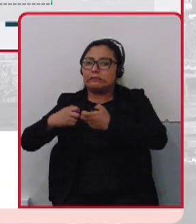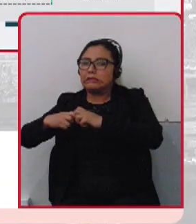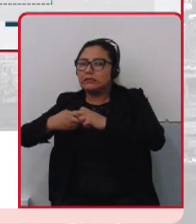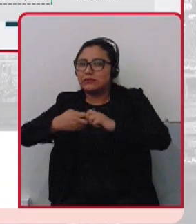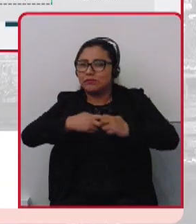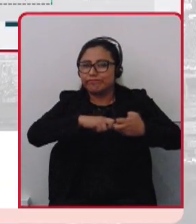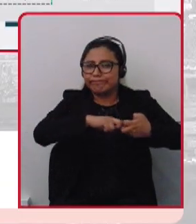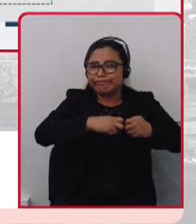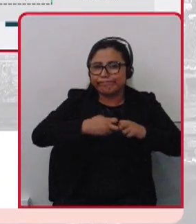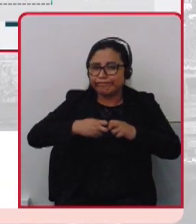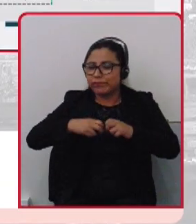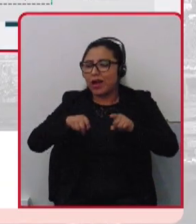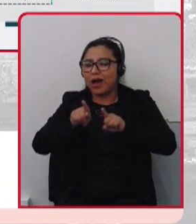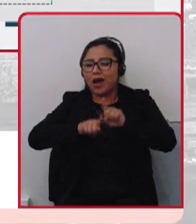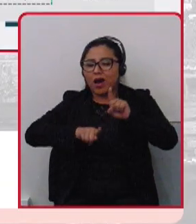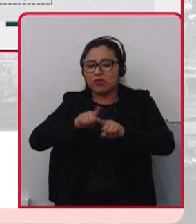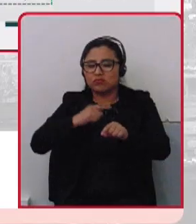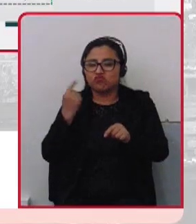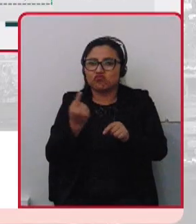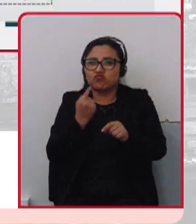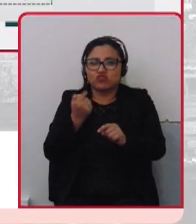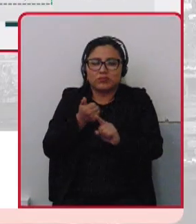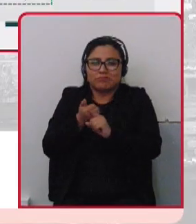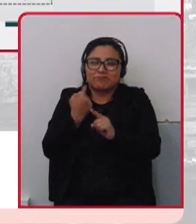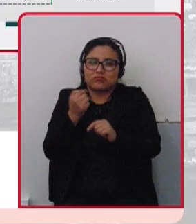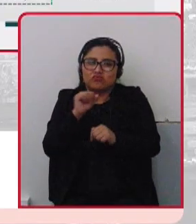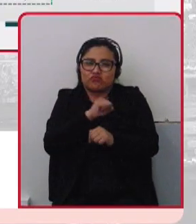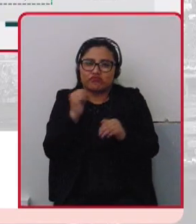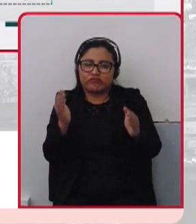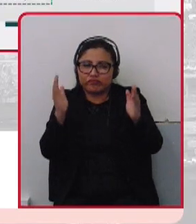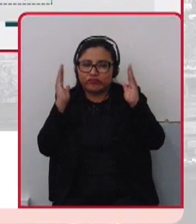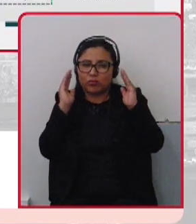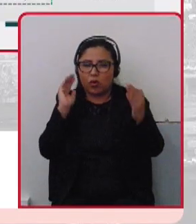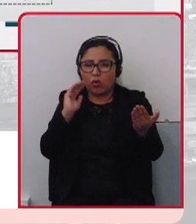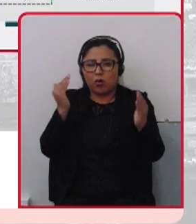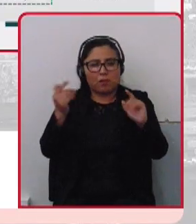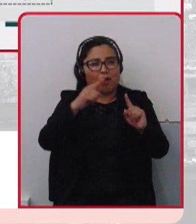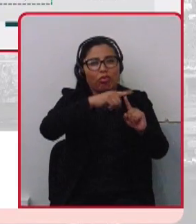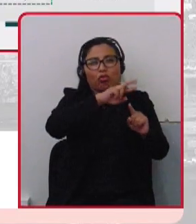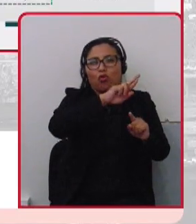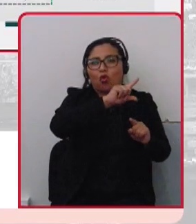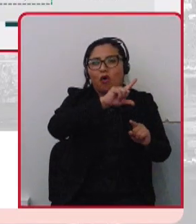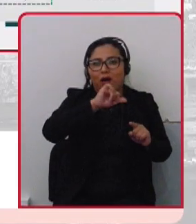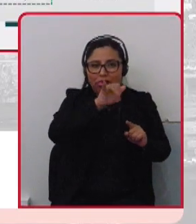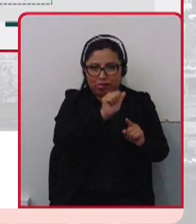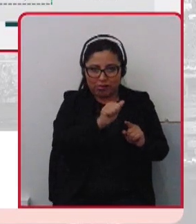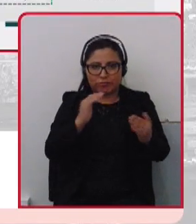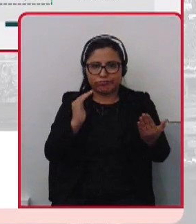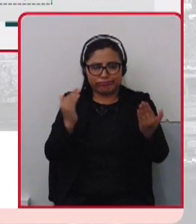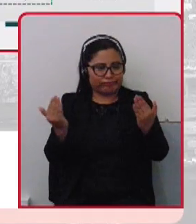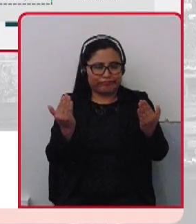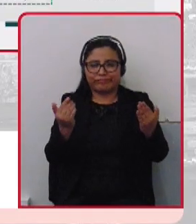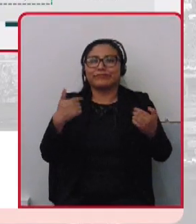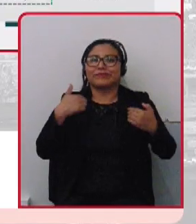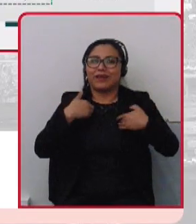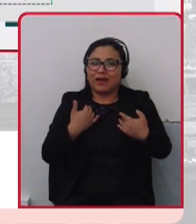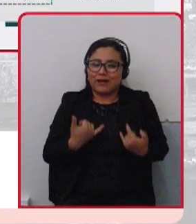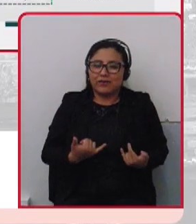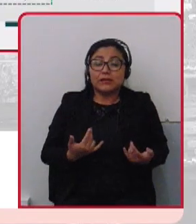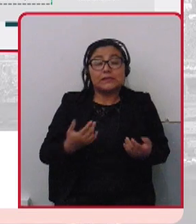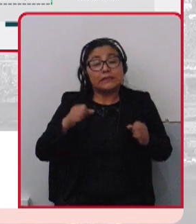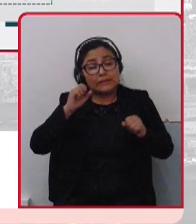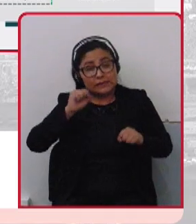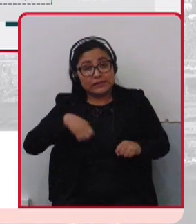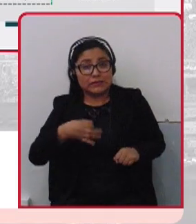camiones autónomos, en este caso los camiones asistidos por trolley, siempre comparándolos con lo que tenemos hoy en día, ¿no? Si bien es